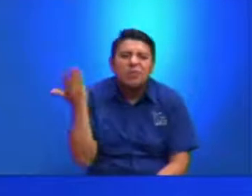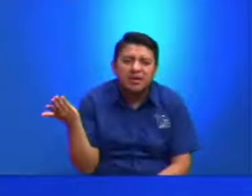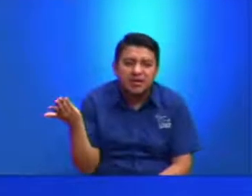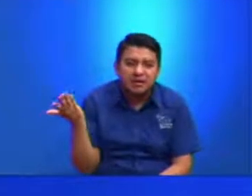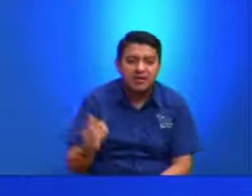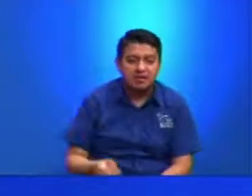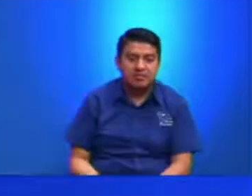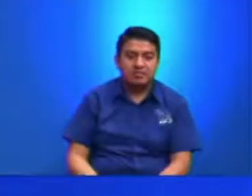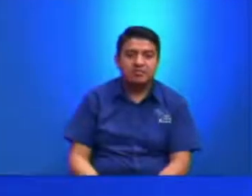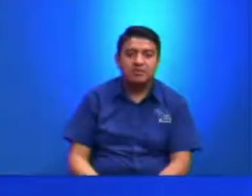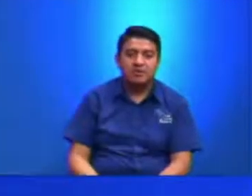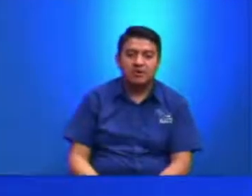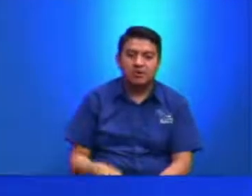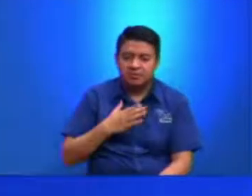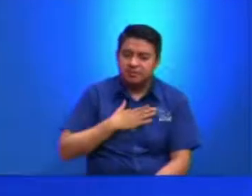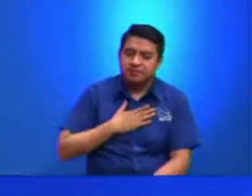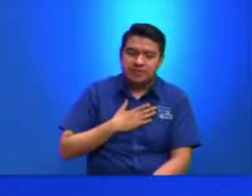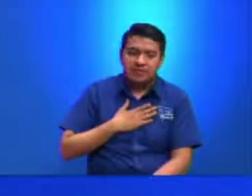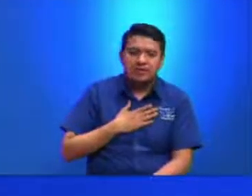Ya empieza uno,